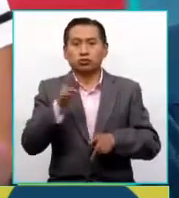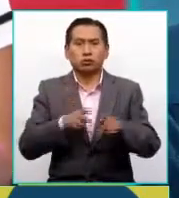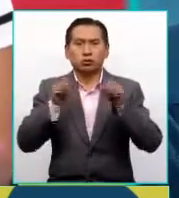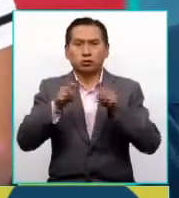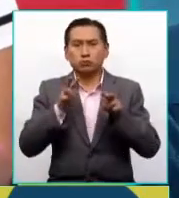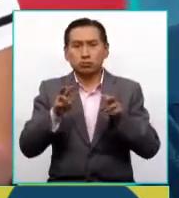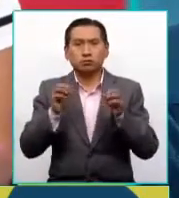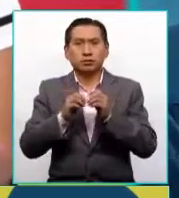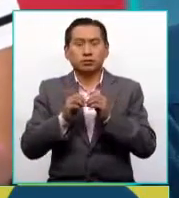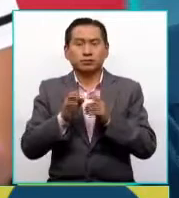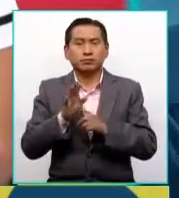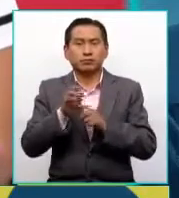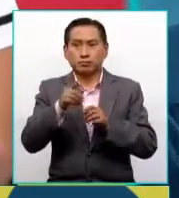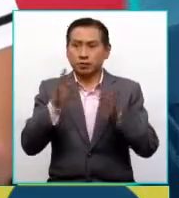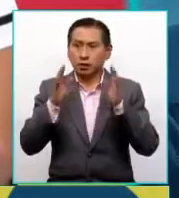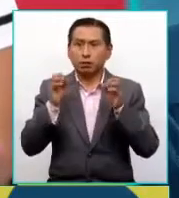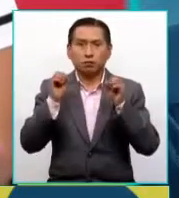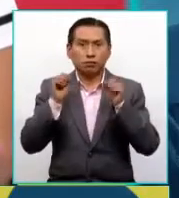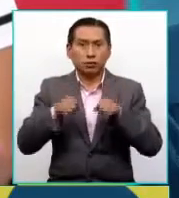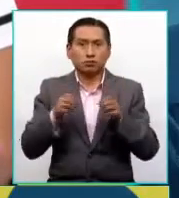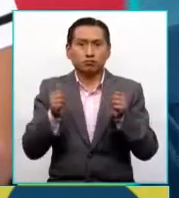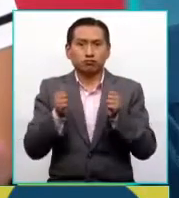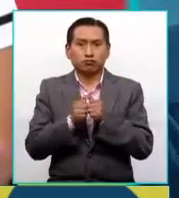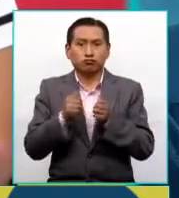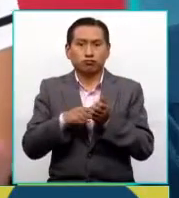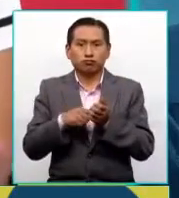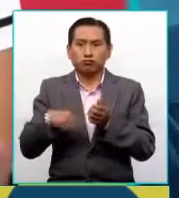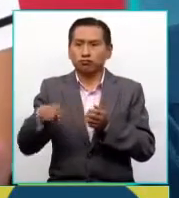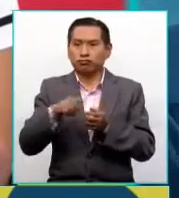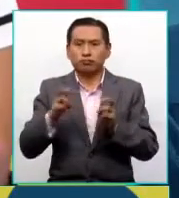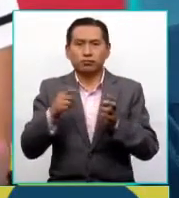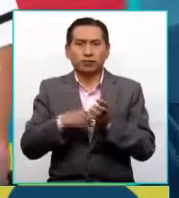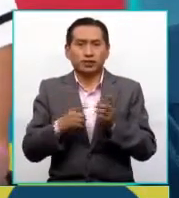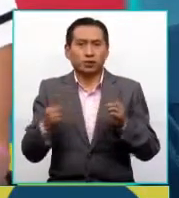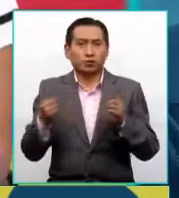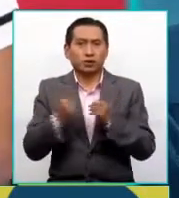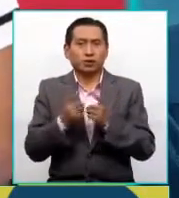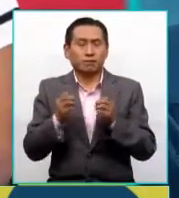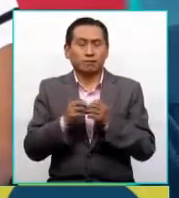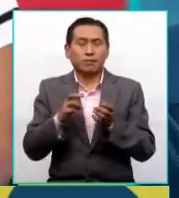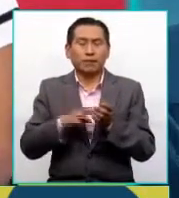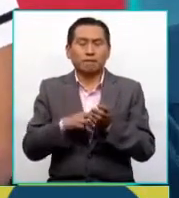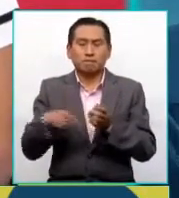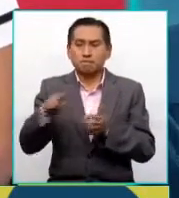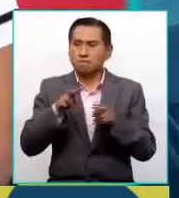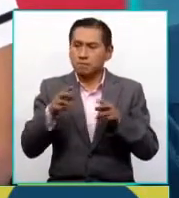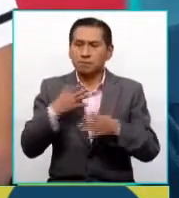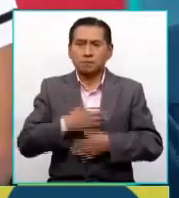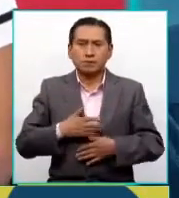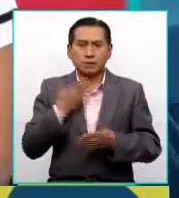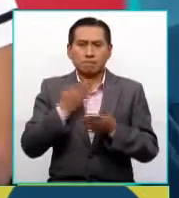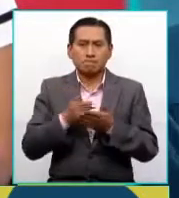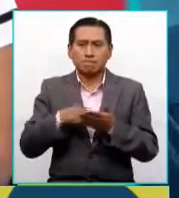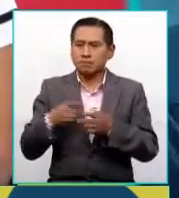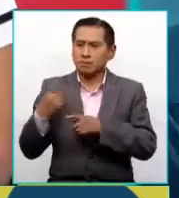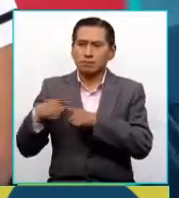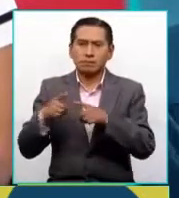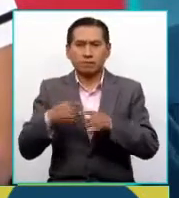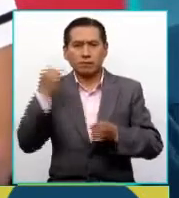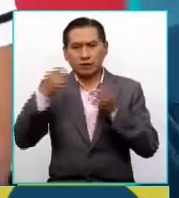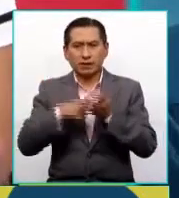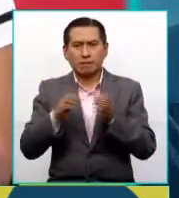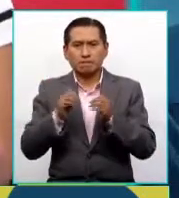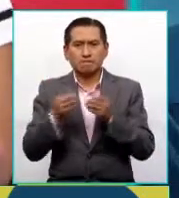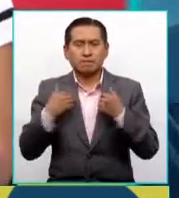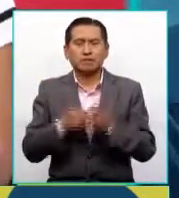verlo en vivo, que pueda acercarse de forma diferida a este encuentro y que pueda también pues disfrutar de cada una de las ideas que se van a estar